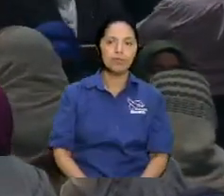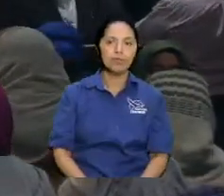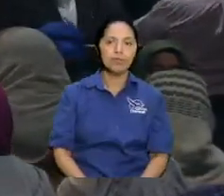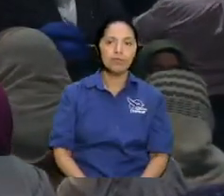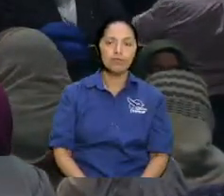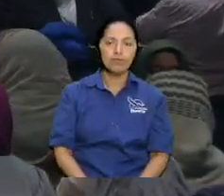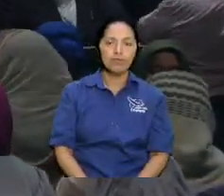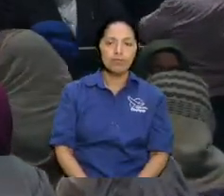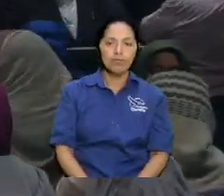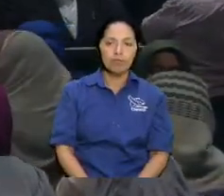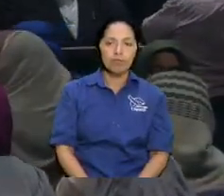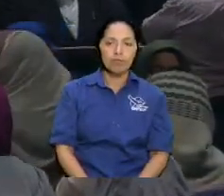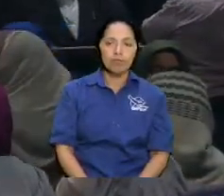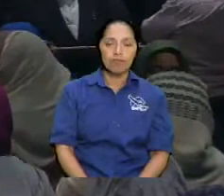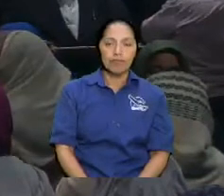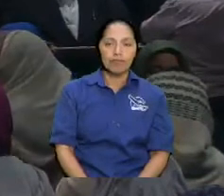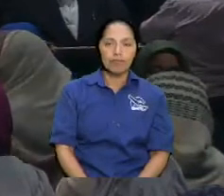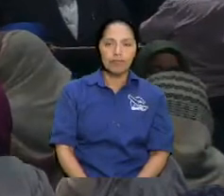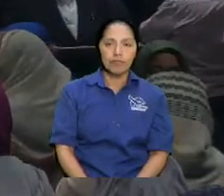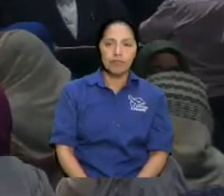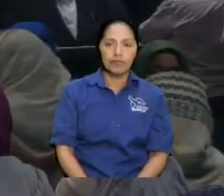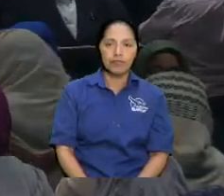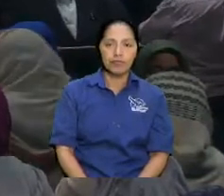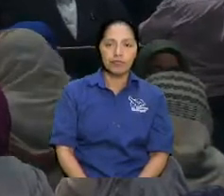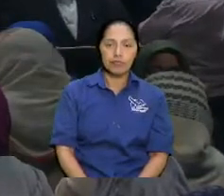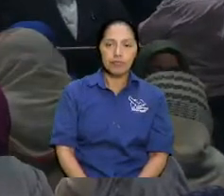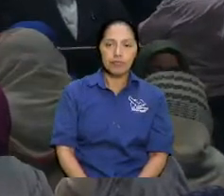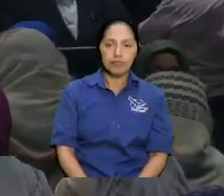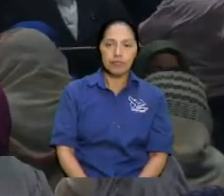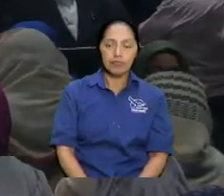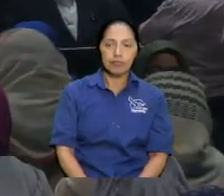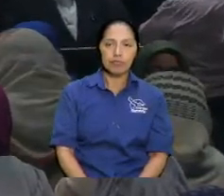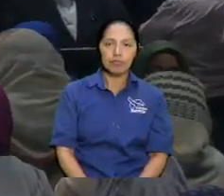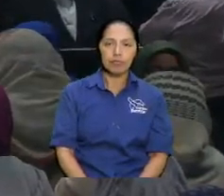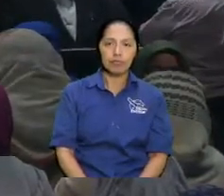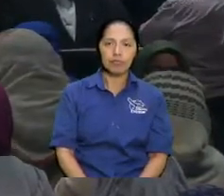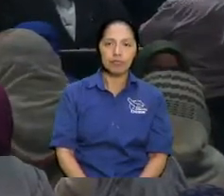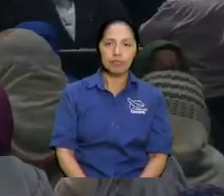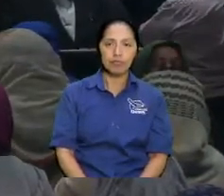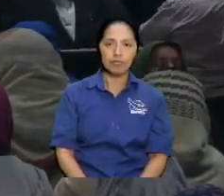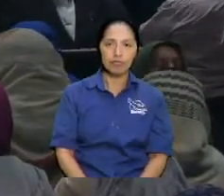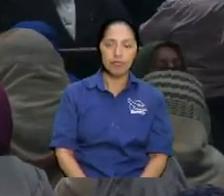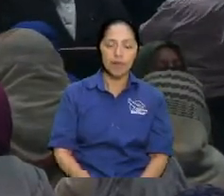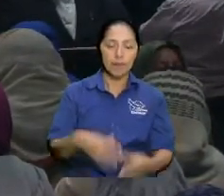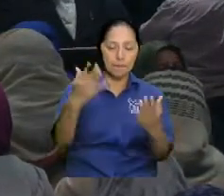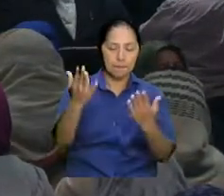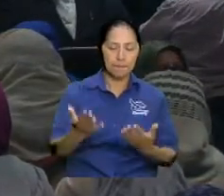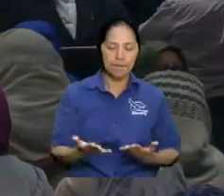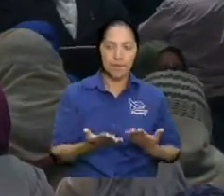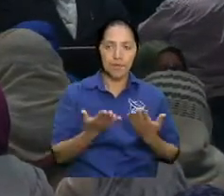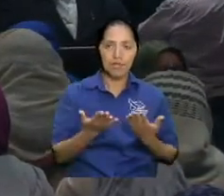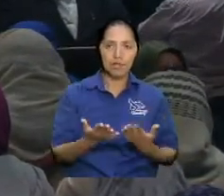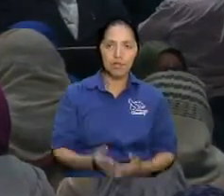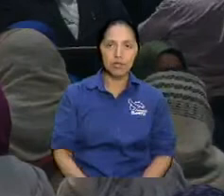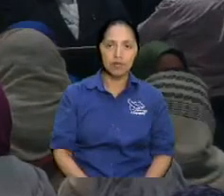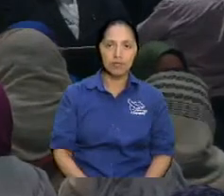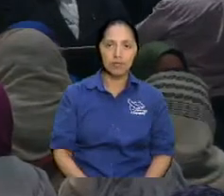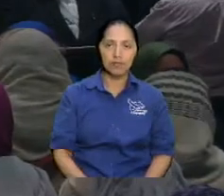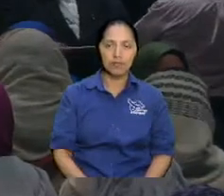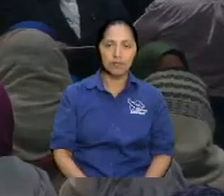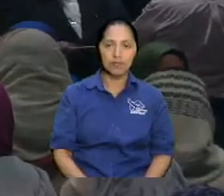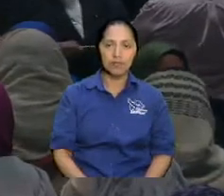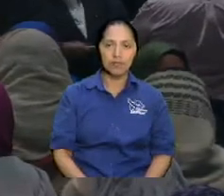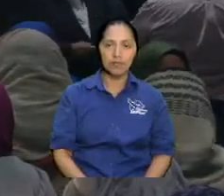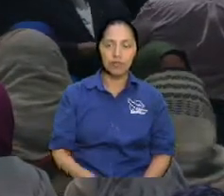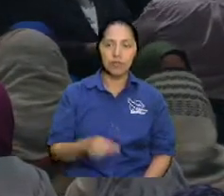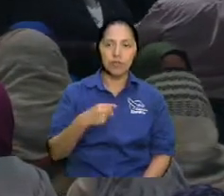almohadillas de eso, si no, prestemos unas sillas ahí. No sé cómo. Ustedes sabrán. Yo